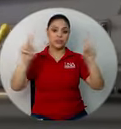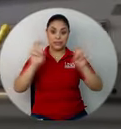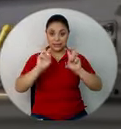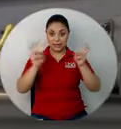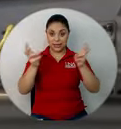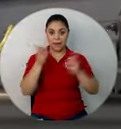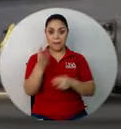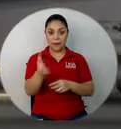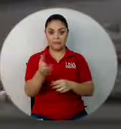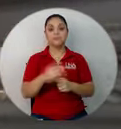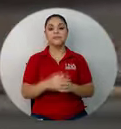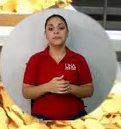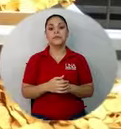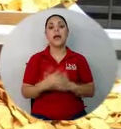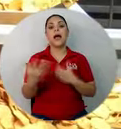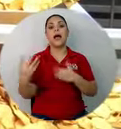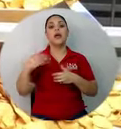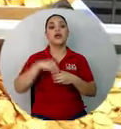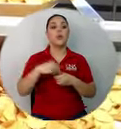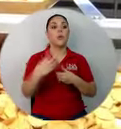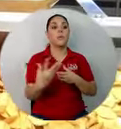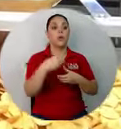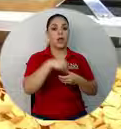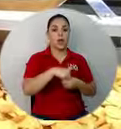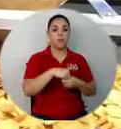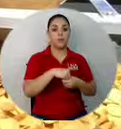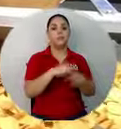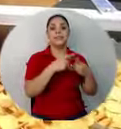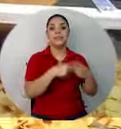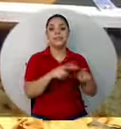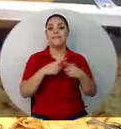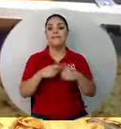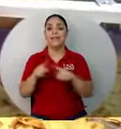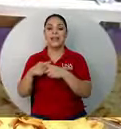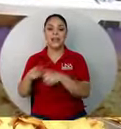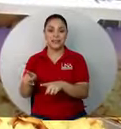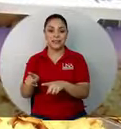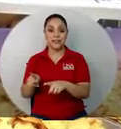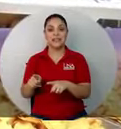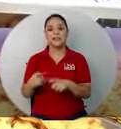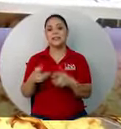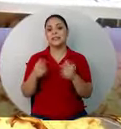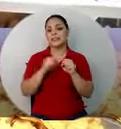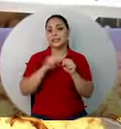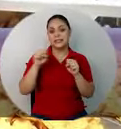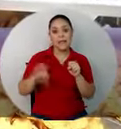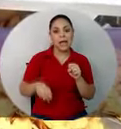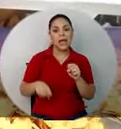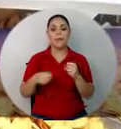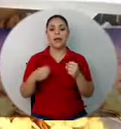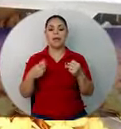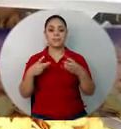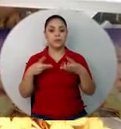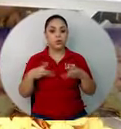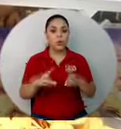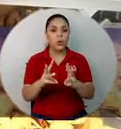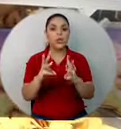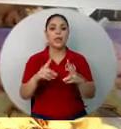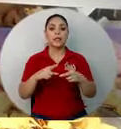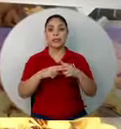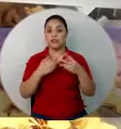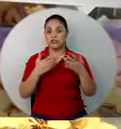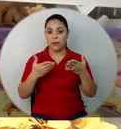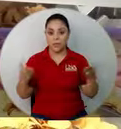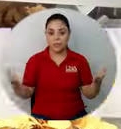este tema han venido incorporando a diferentes, voy a decir yo, sistemas,